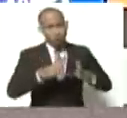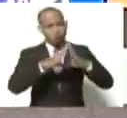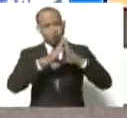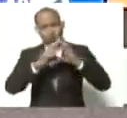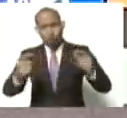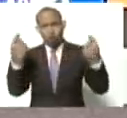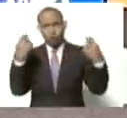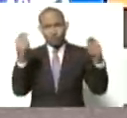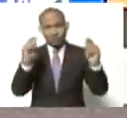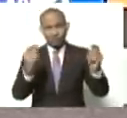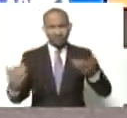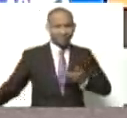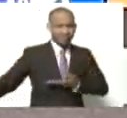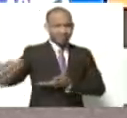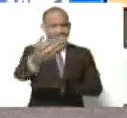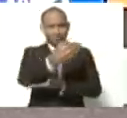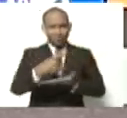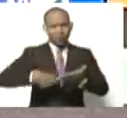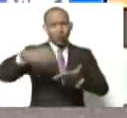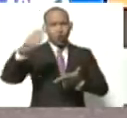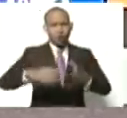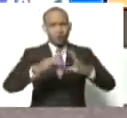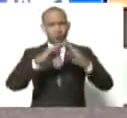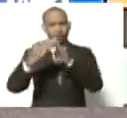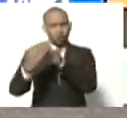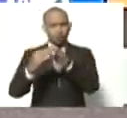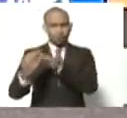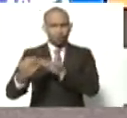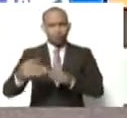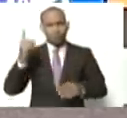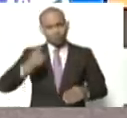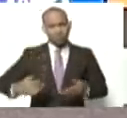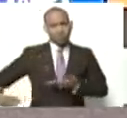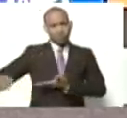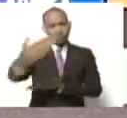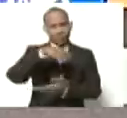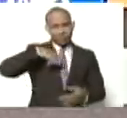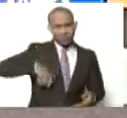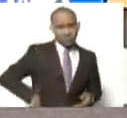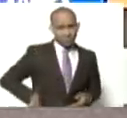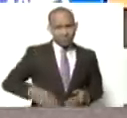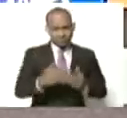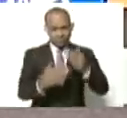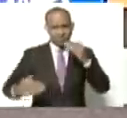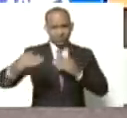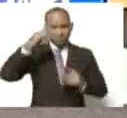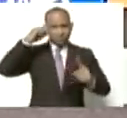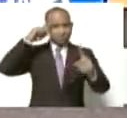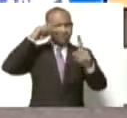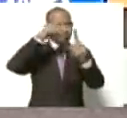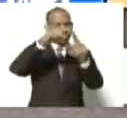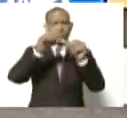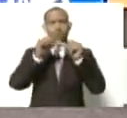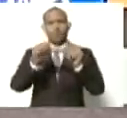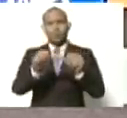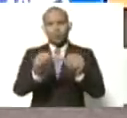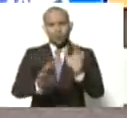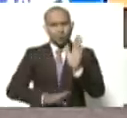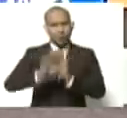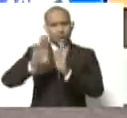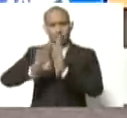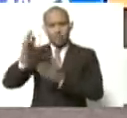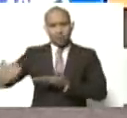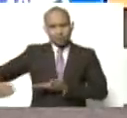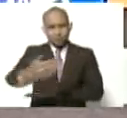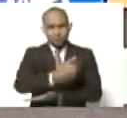los contratos colectivos y el salario de la clase obrera venezolana. Ese tiene que ser nuestro norte permanente.